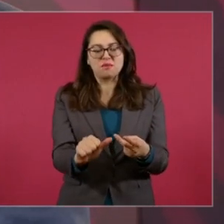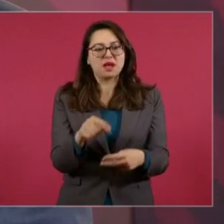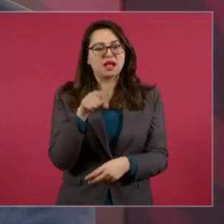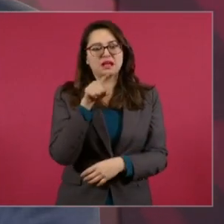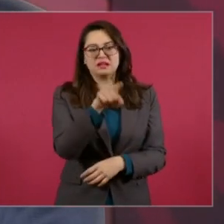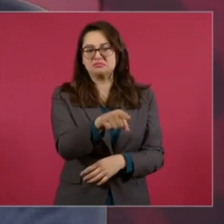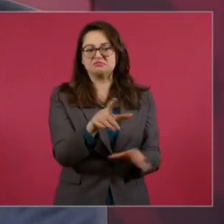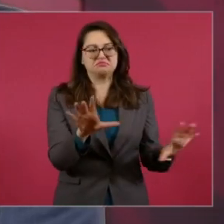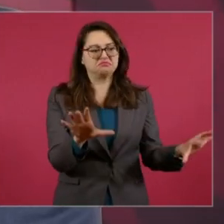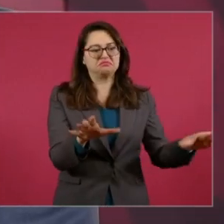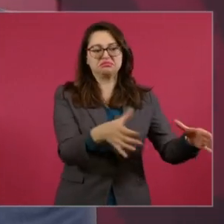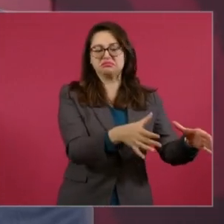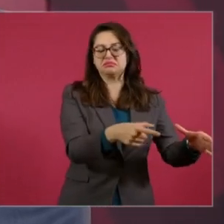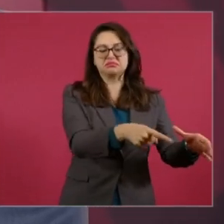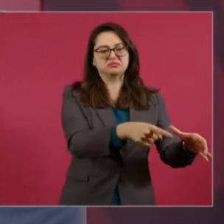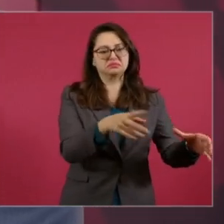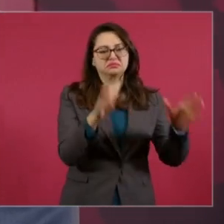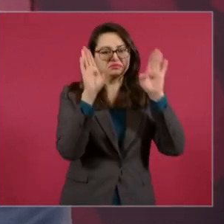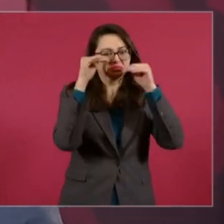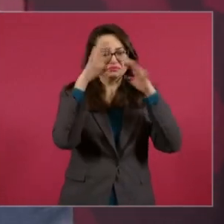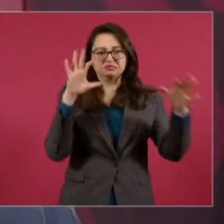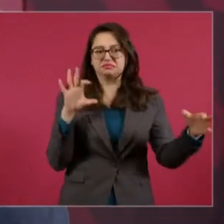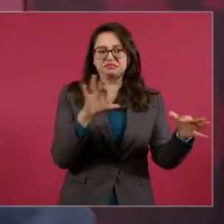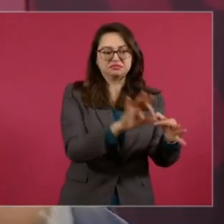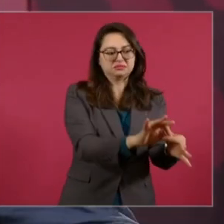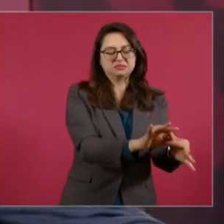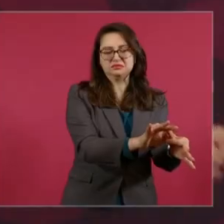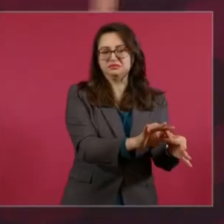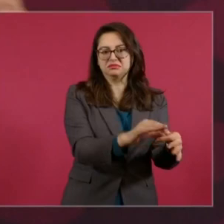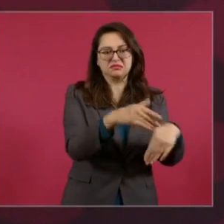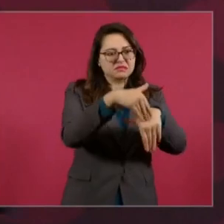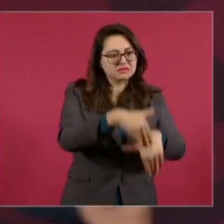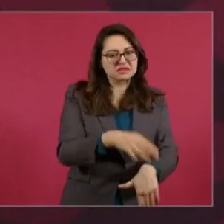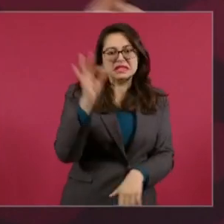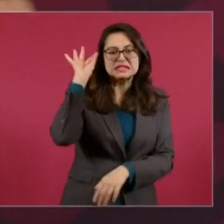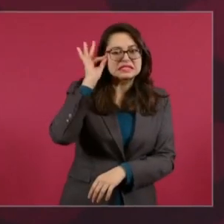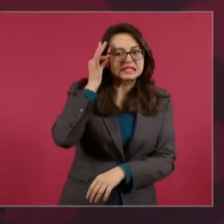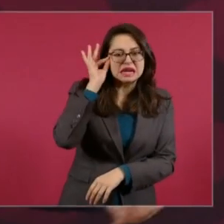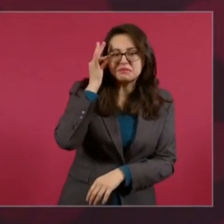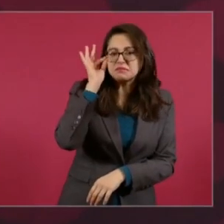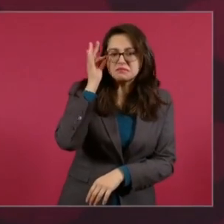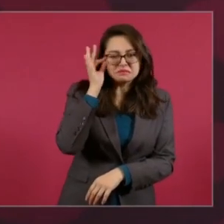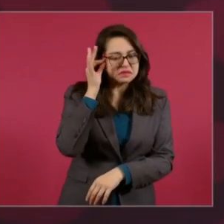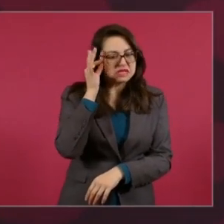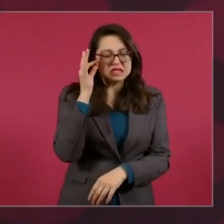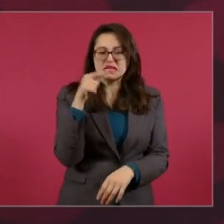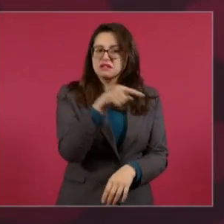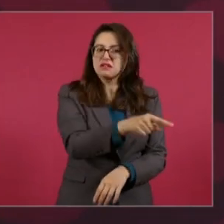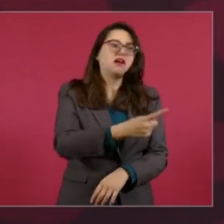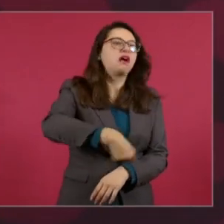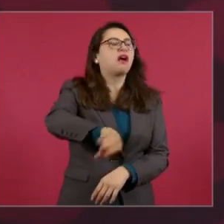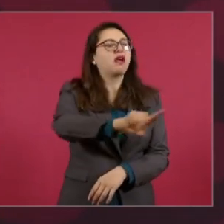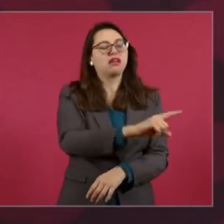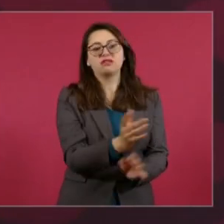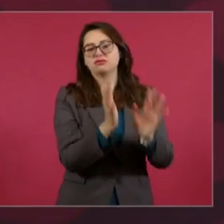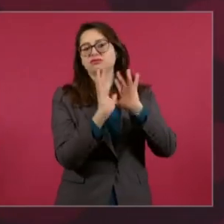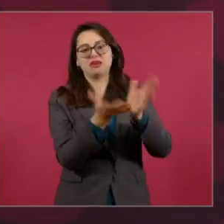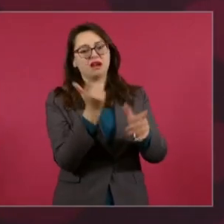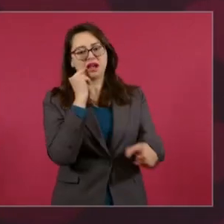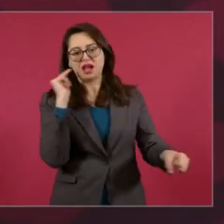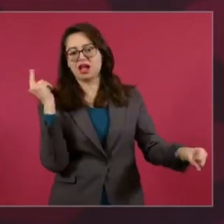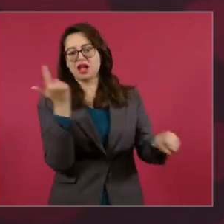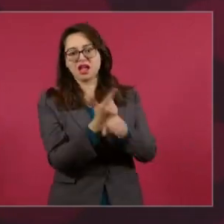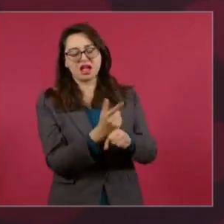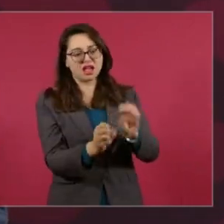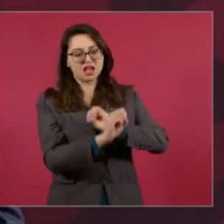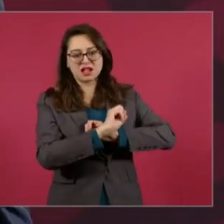en un pasquín. Y ya se quitaron la máscara, ya